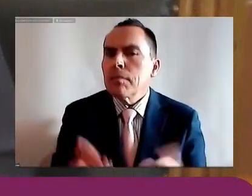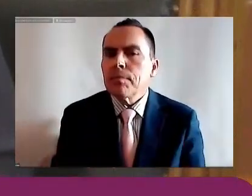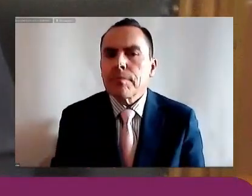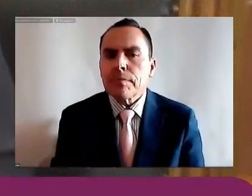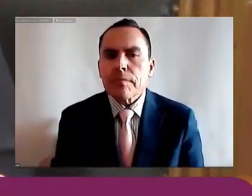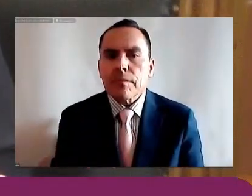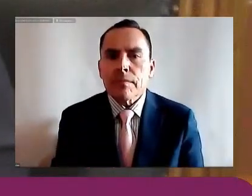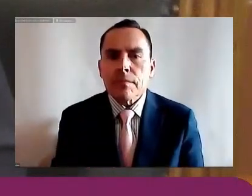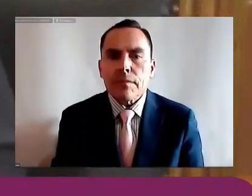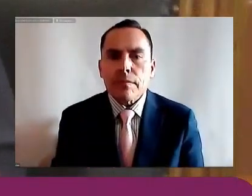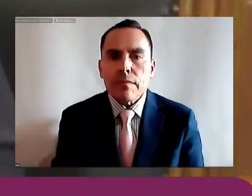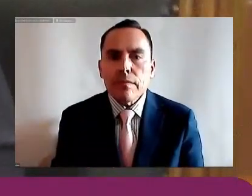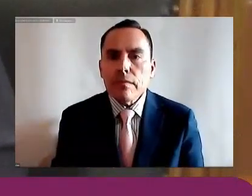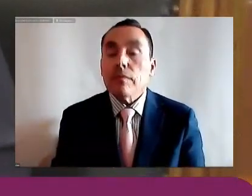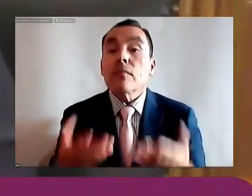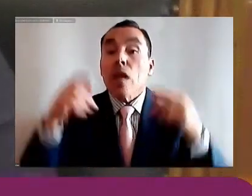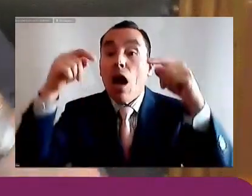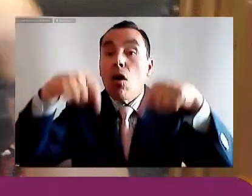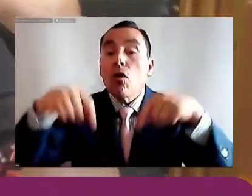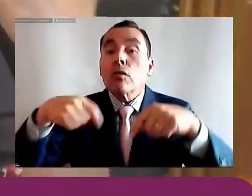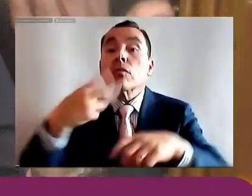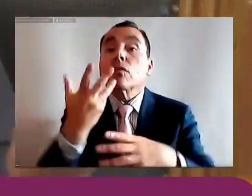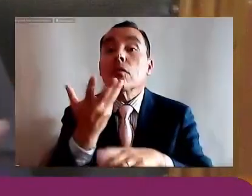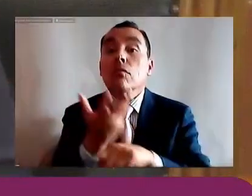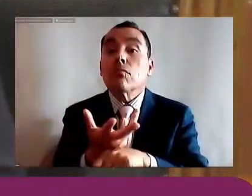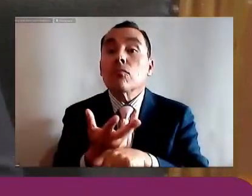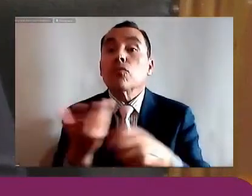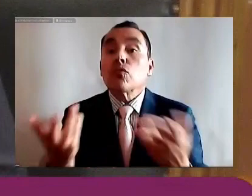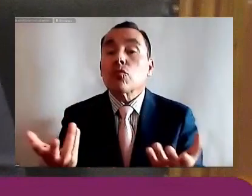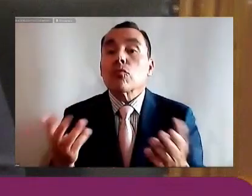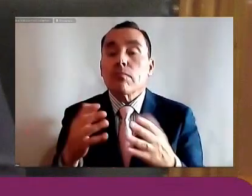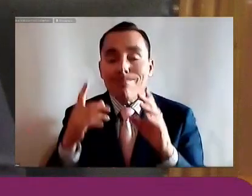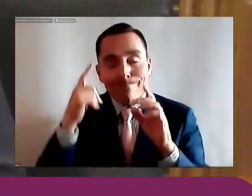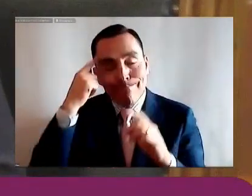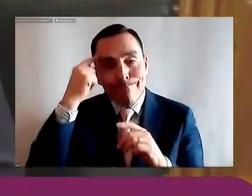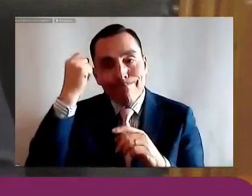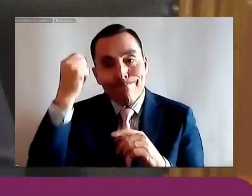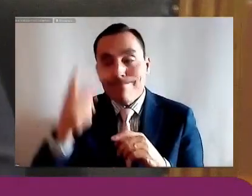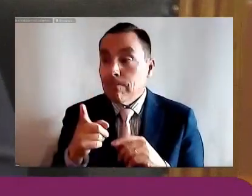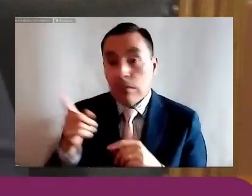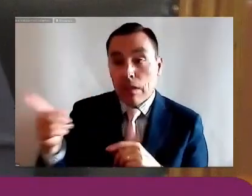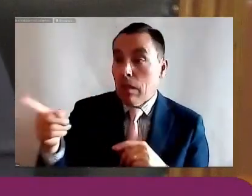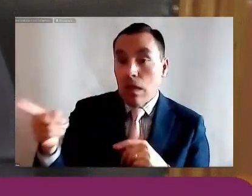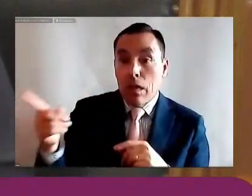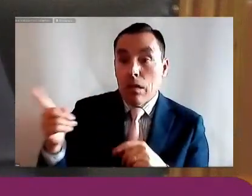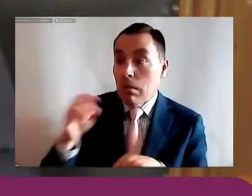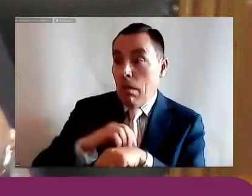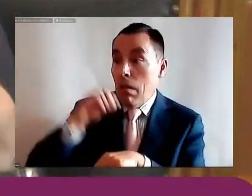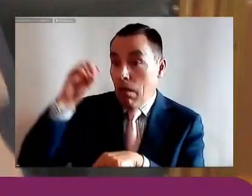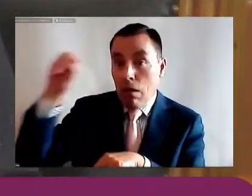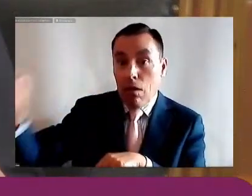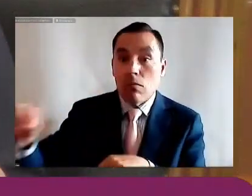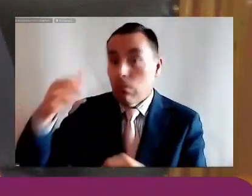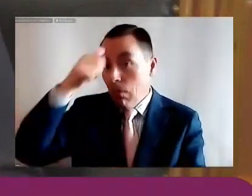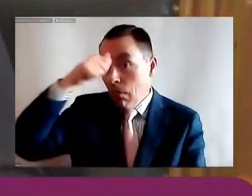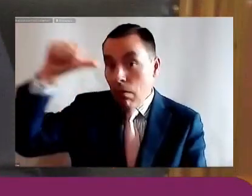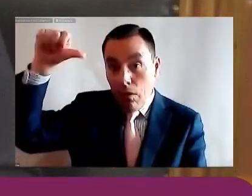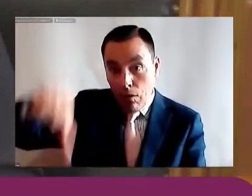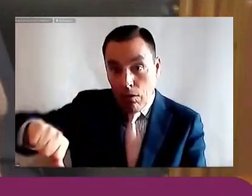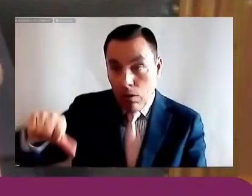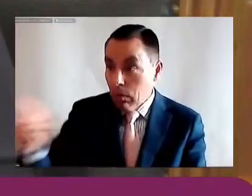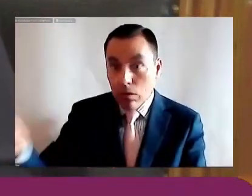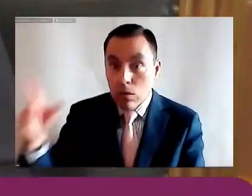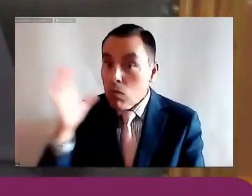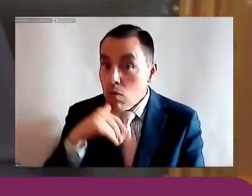¿Va a considerarse después, por el hecho de no habérsele establecido una sanción en el ámbito de violencia